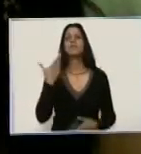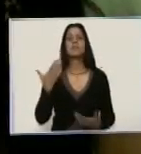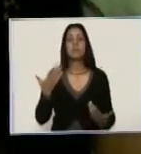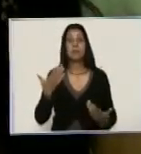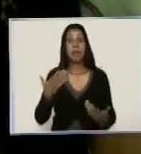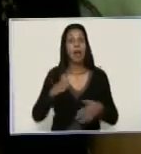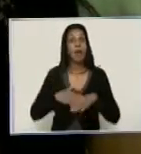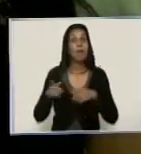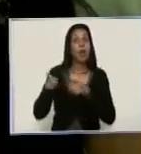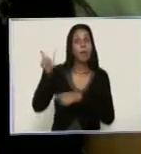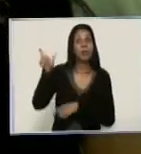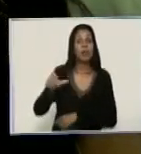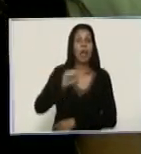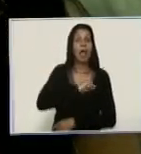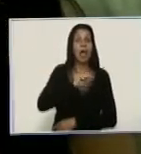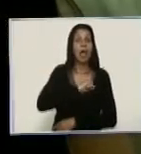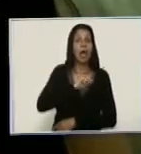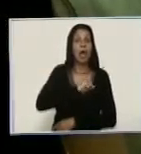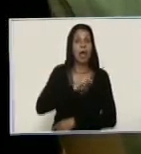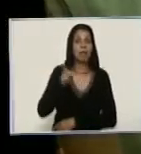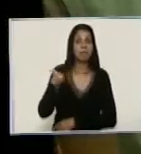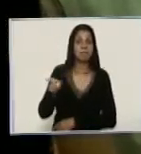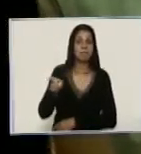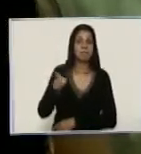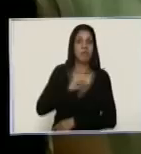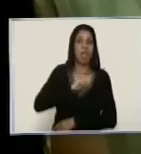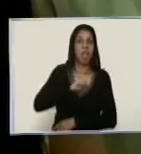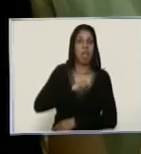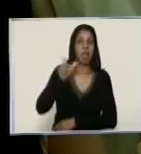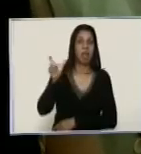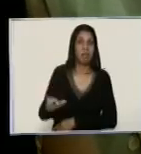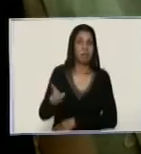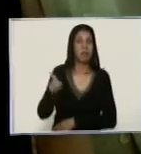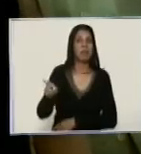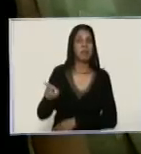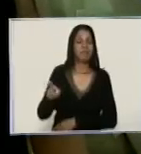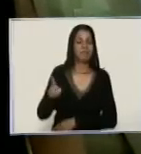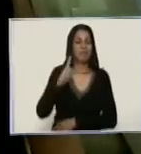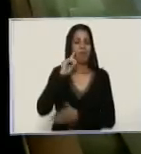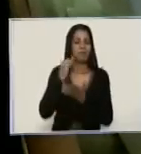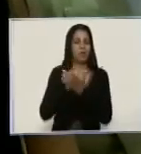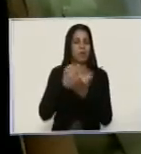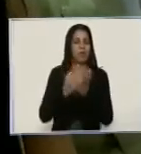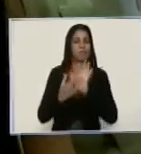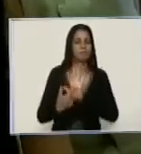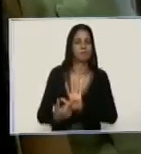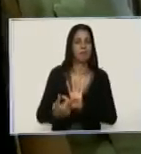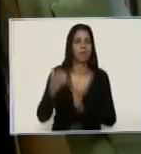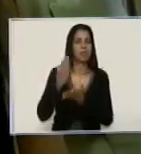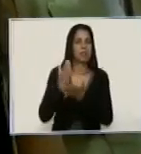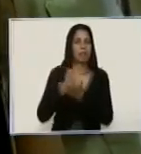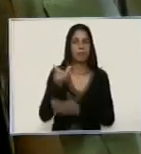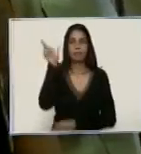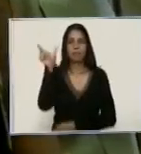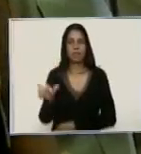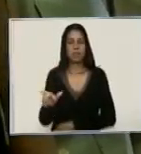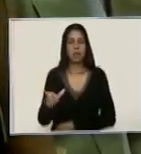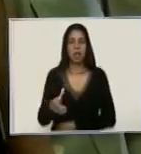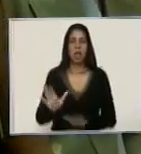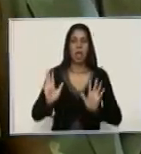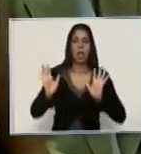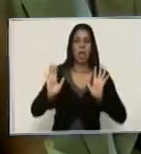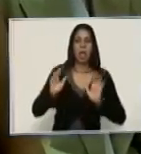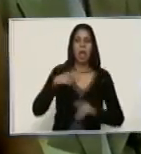Probablemente porque es cobarde. Probablemente porque es un cobarde, creo que lo ha demostrado con sus actos. Se esconden,